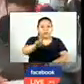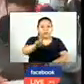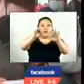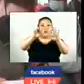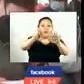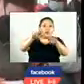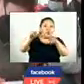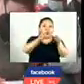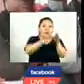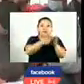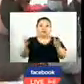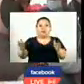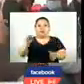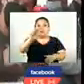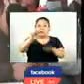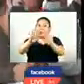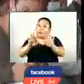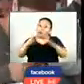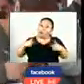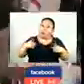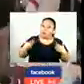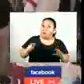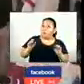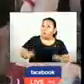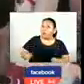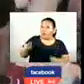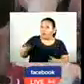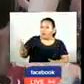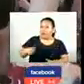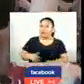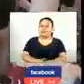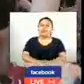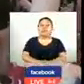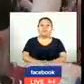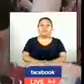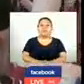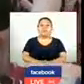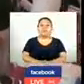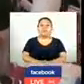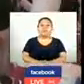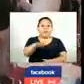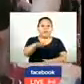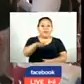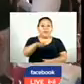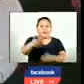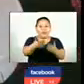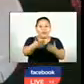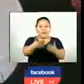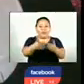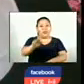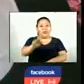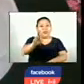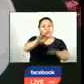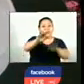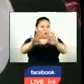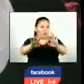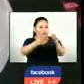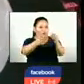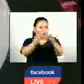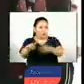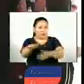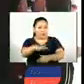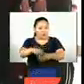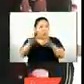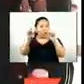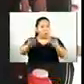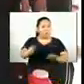39 Ya que se pudo pues ya vine Las aplicarán en 39 municipios limítrofes del norte para reactivar la